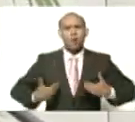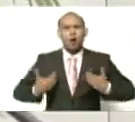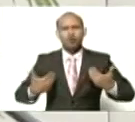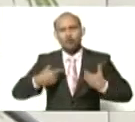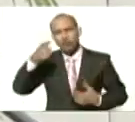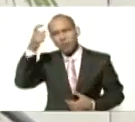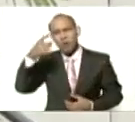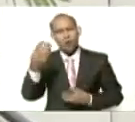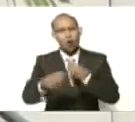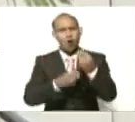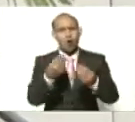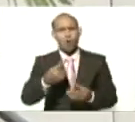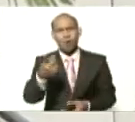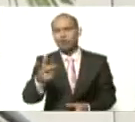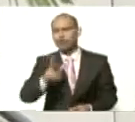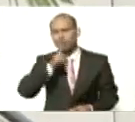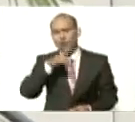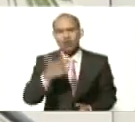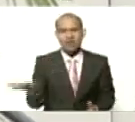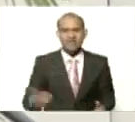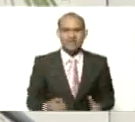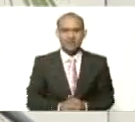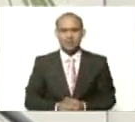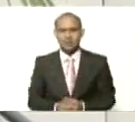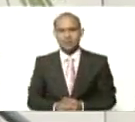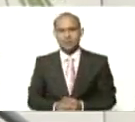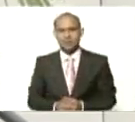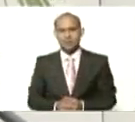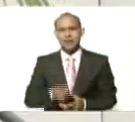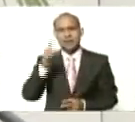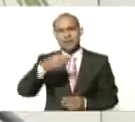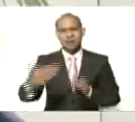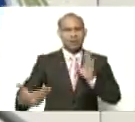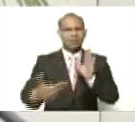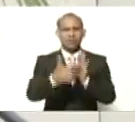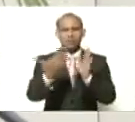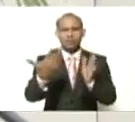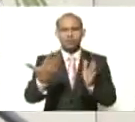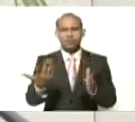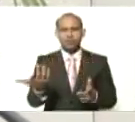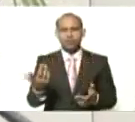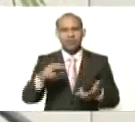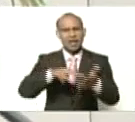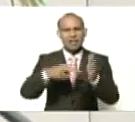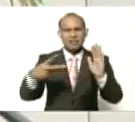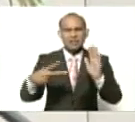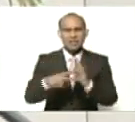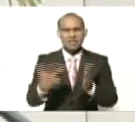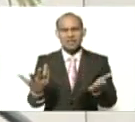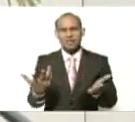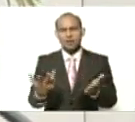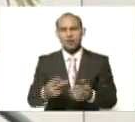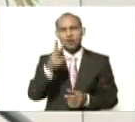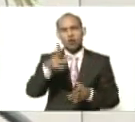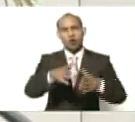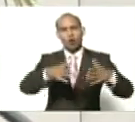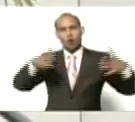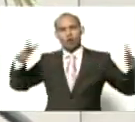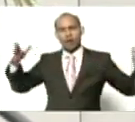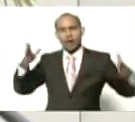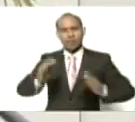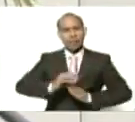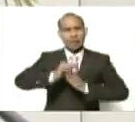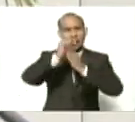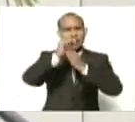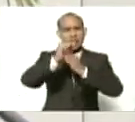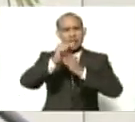pueblos. Eso es una barbaridad y contrasta tremendamente con lo que significó cuando dos gigantes se sentaron a